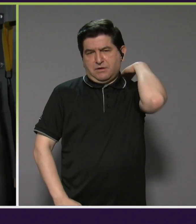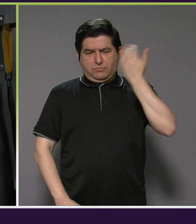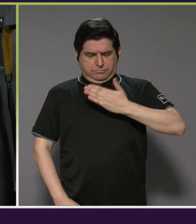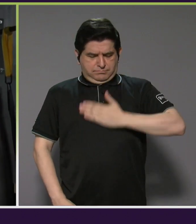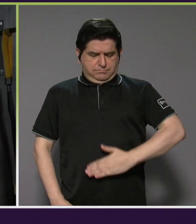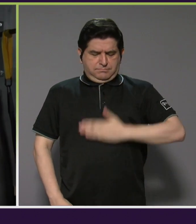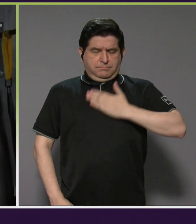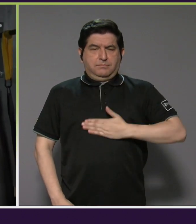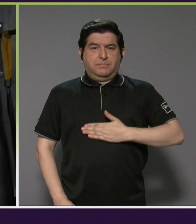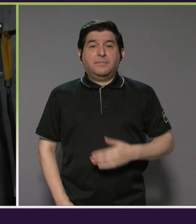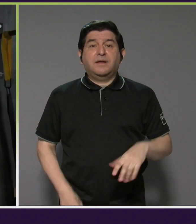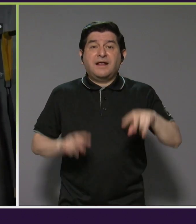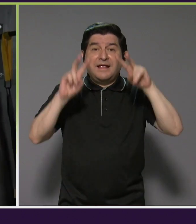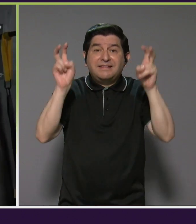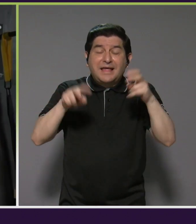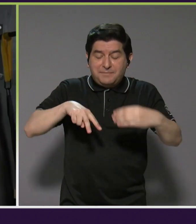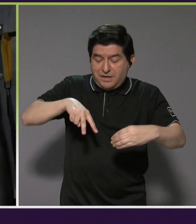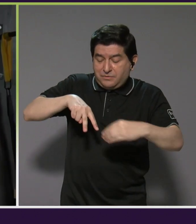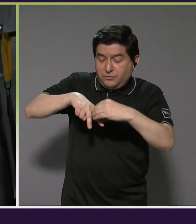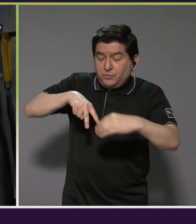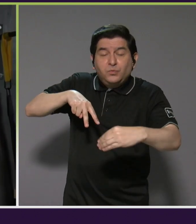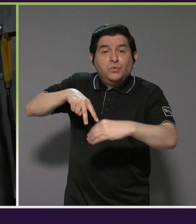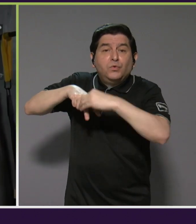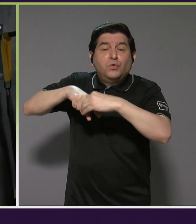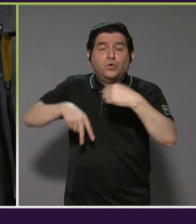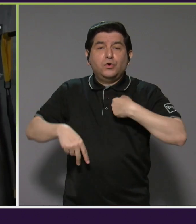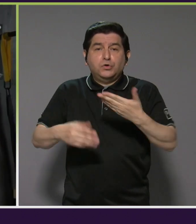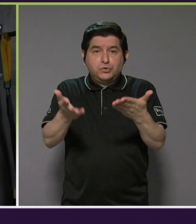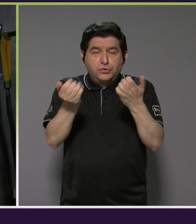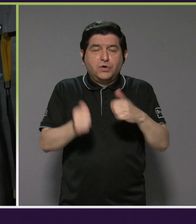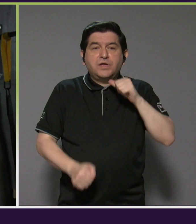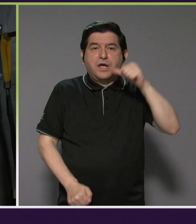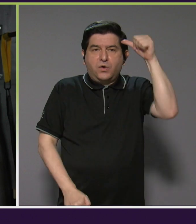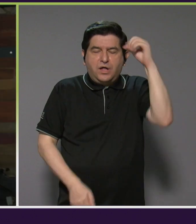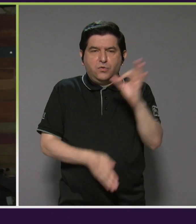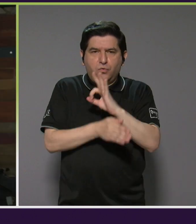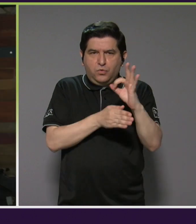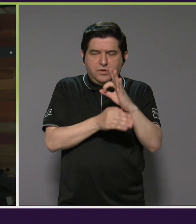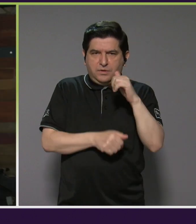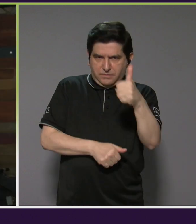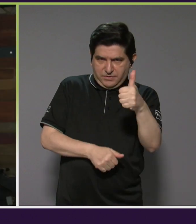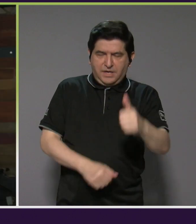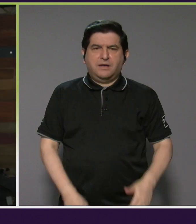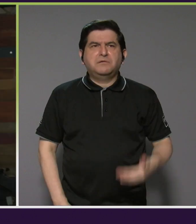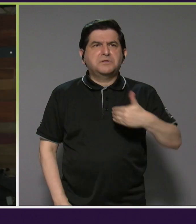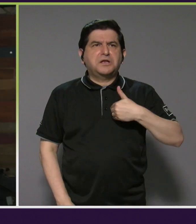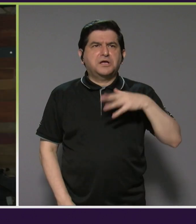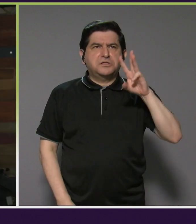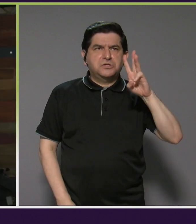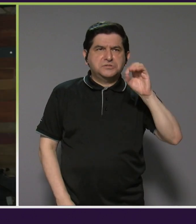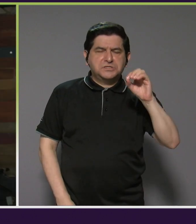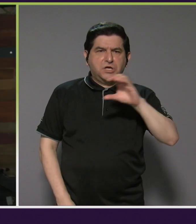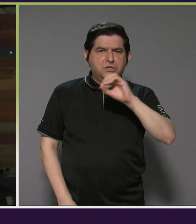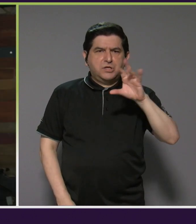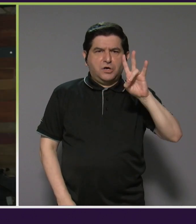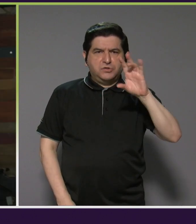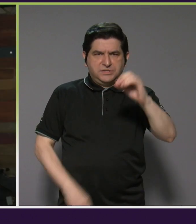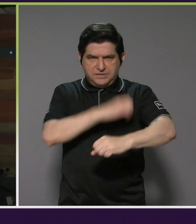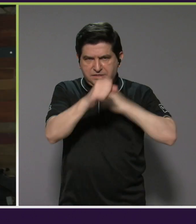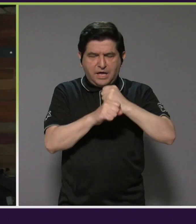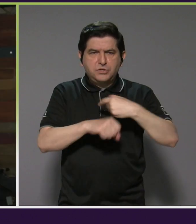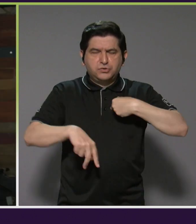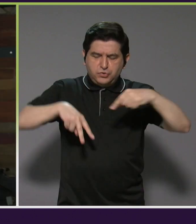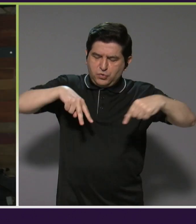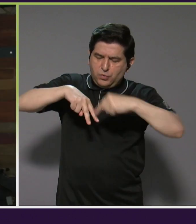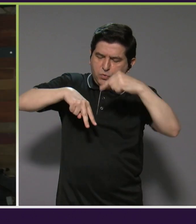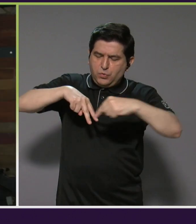abdomen fuerte, porque por el tema de las prótesis, pues quiero llegar a ser una adulta funcional, ¿verdad? Y tener 60, 70 años, ponerme las piernas y poder